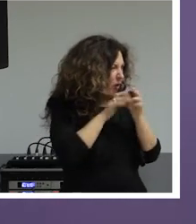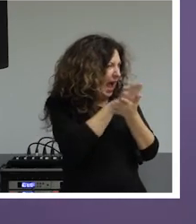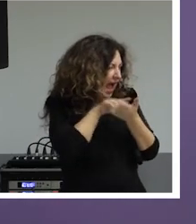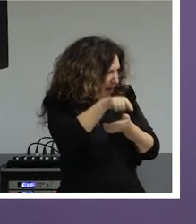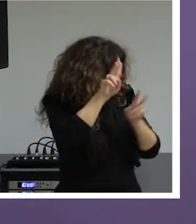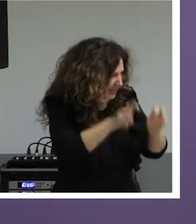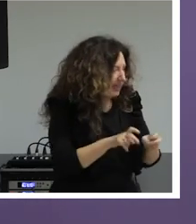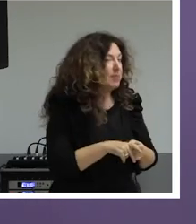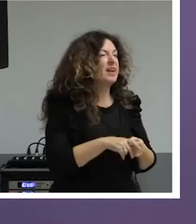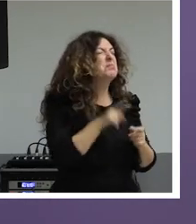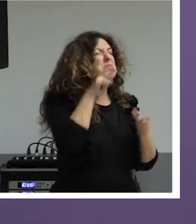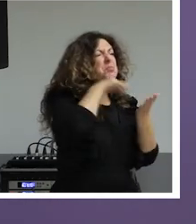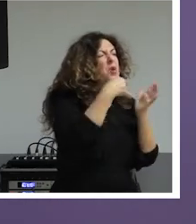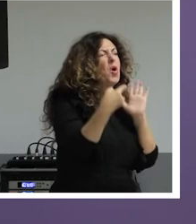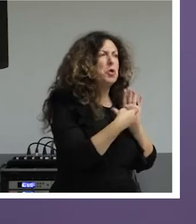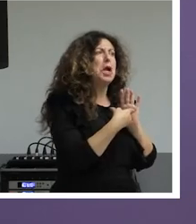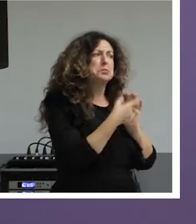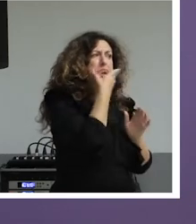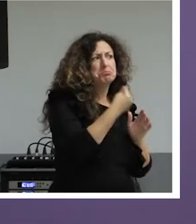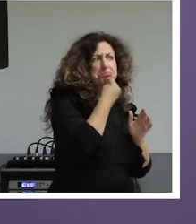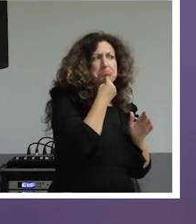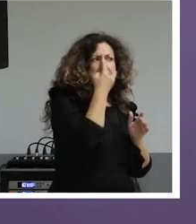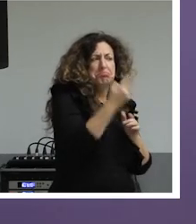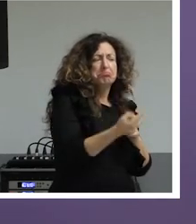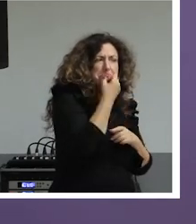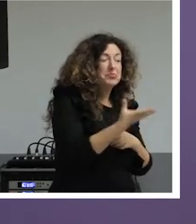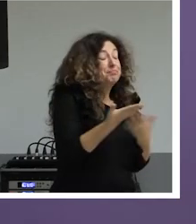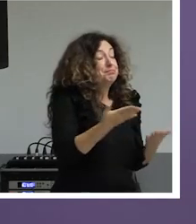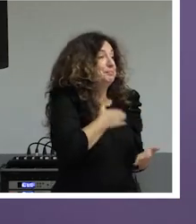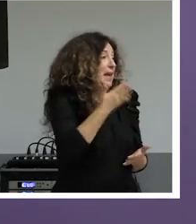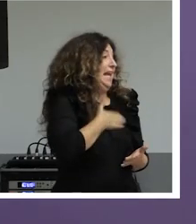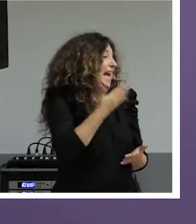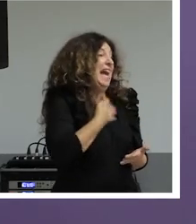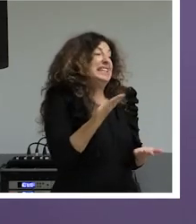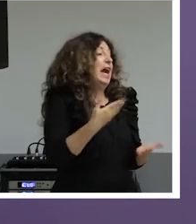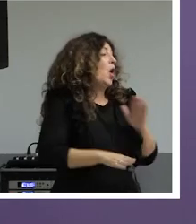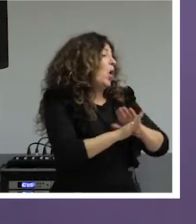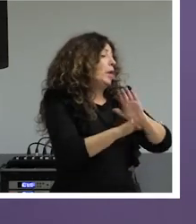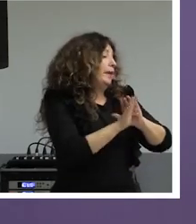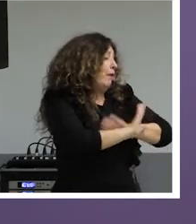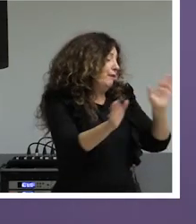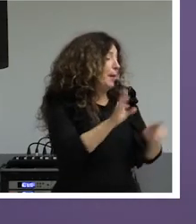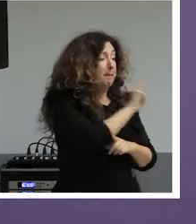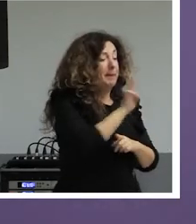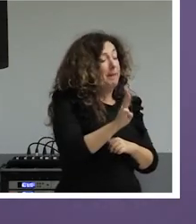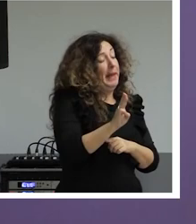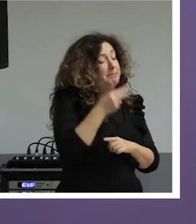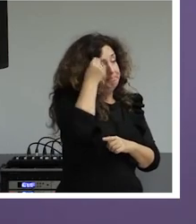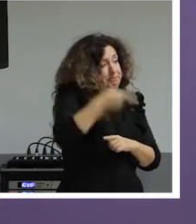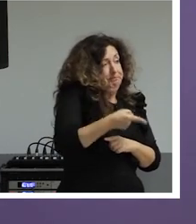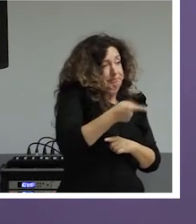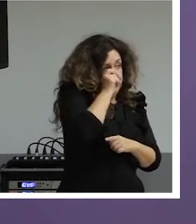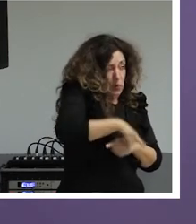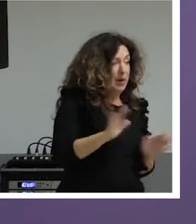foros locales recuerdo los presupuestos participativos con los que el otro día estuvimos hablando con los compañeros de unos de los círculos que